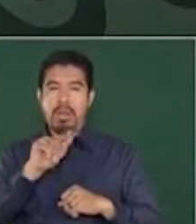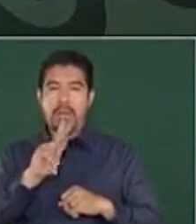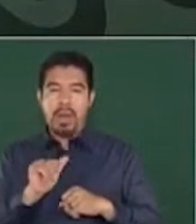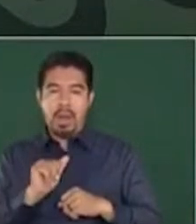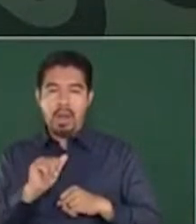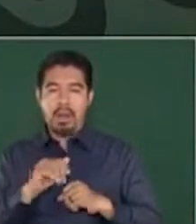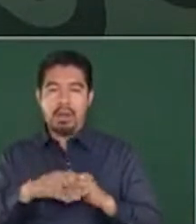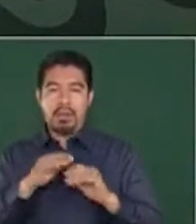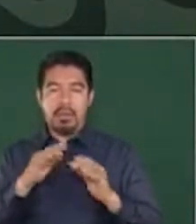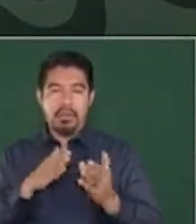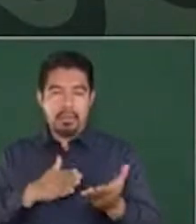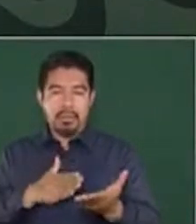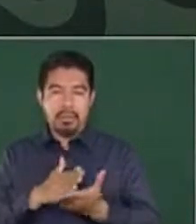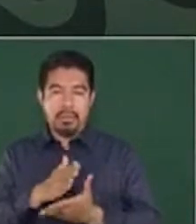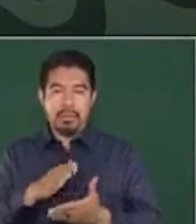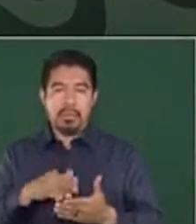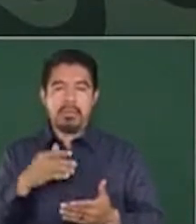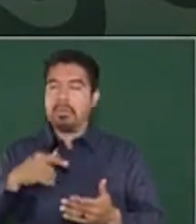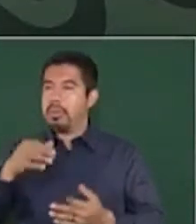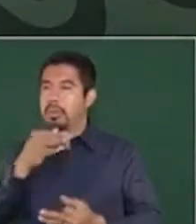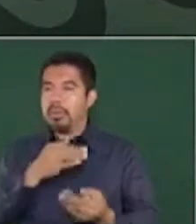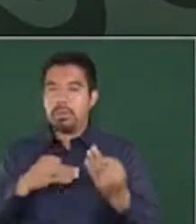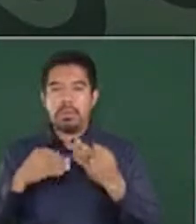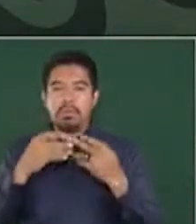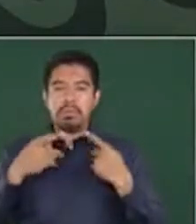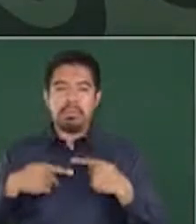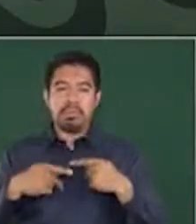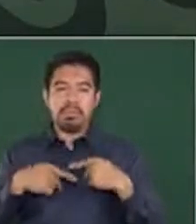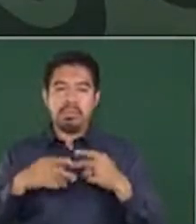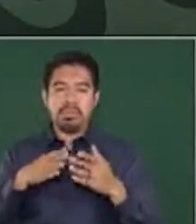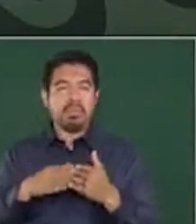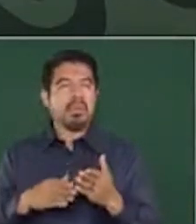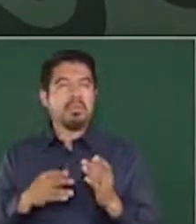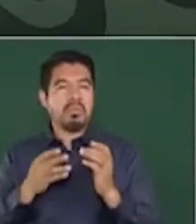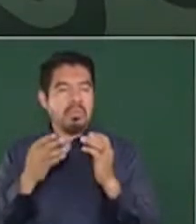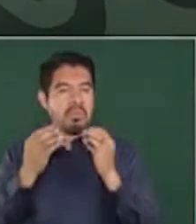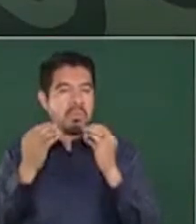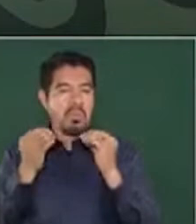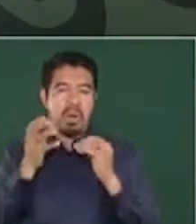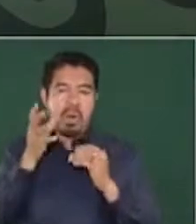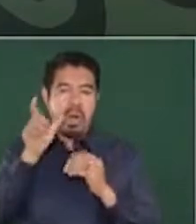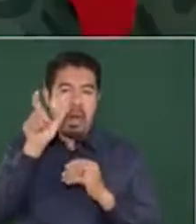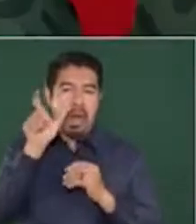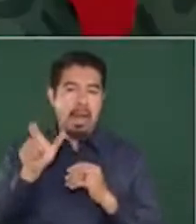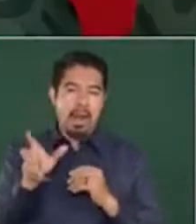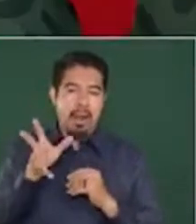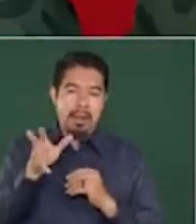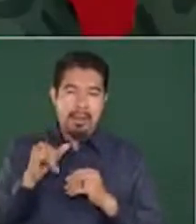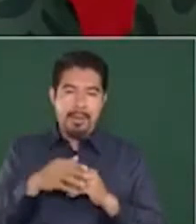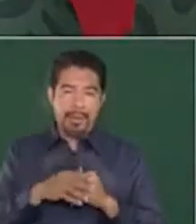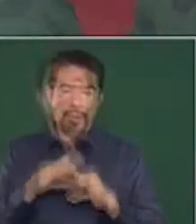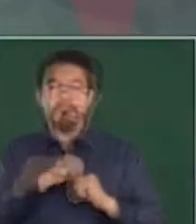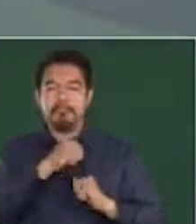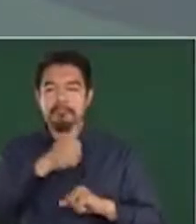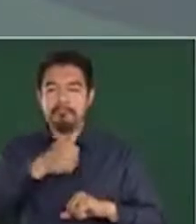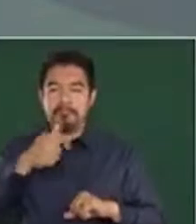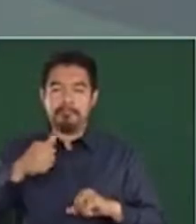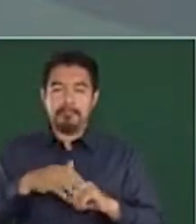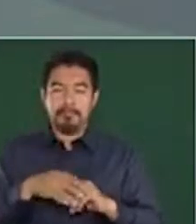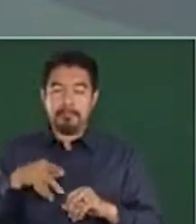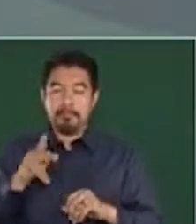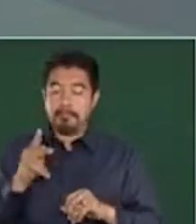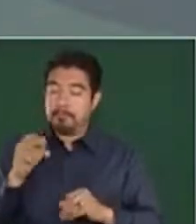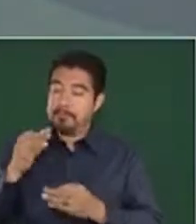asilo. Y es que a horas de su retorno a México, el embajador Pablo Monroy confirmó al presidente